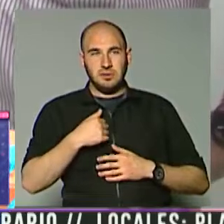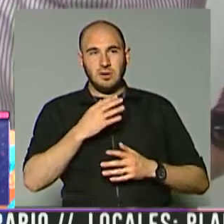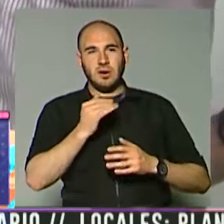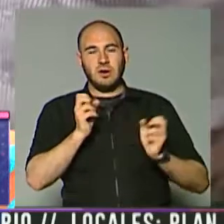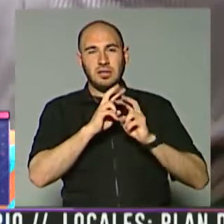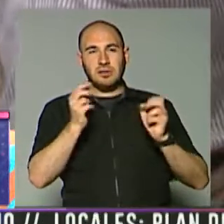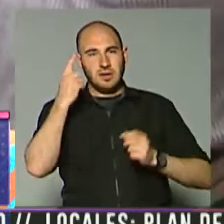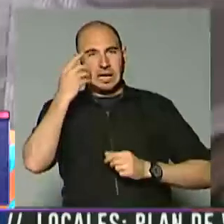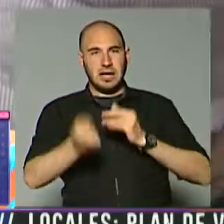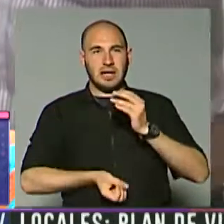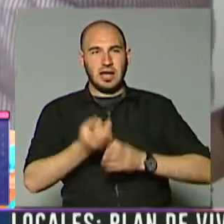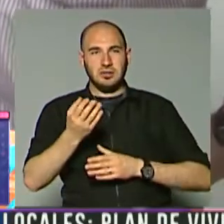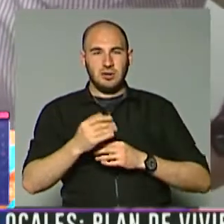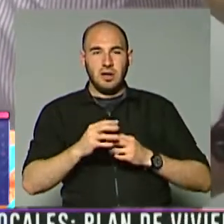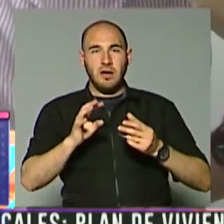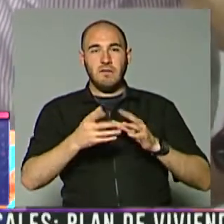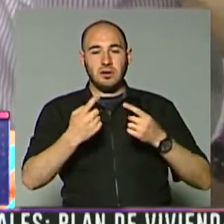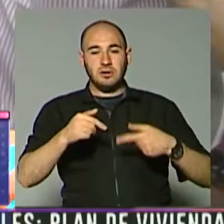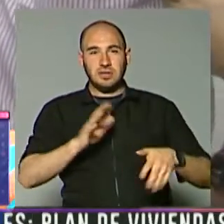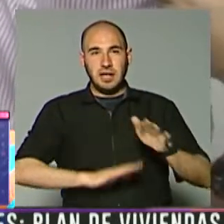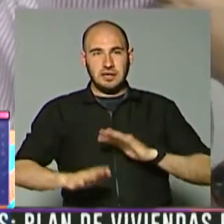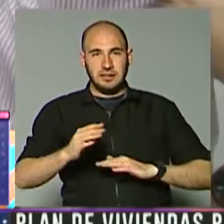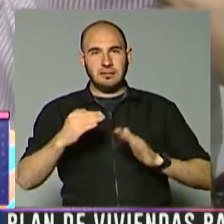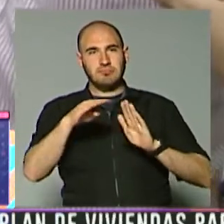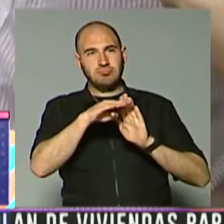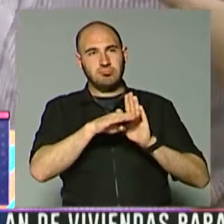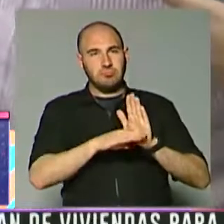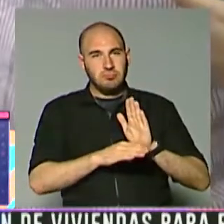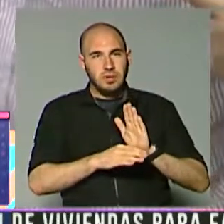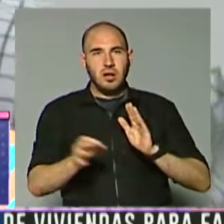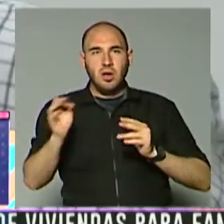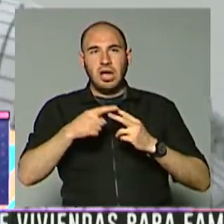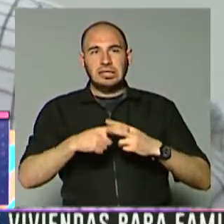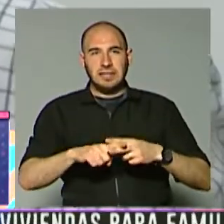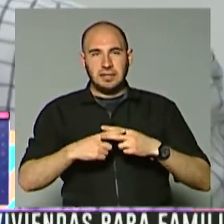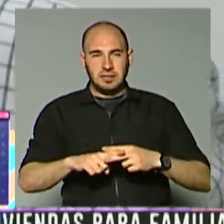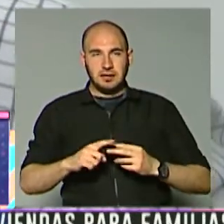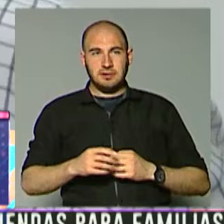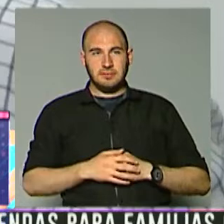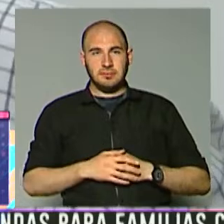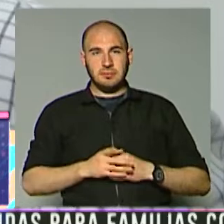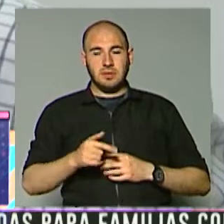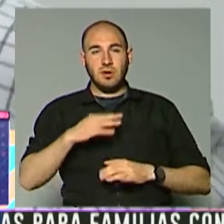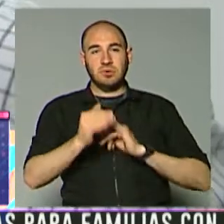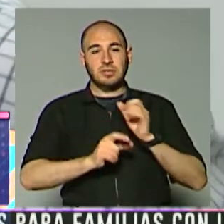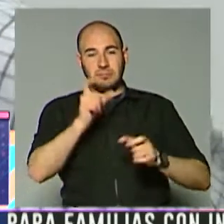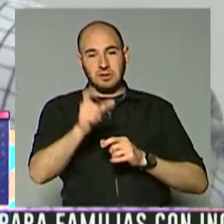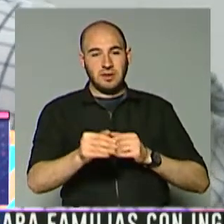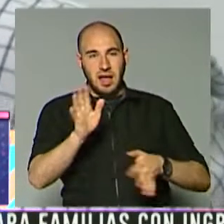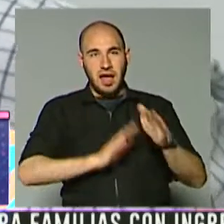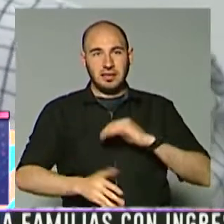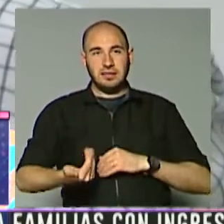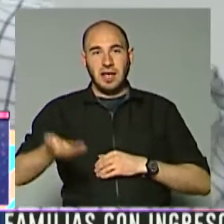consigna de creación de un tipo de obra con determinados elementos o técnicas que son las que expresaba el autor